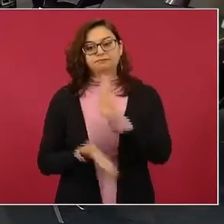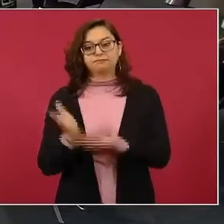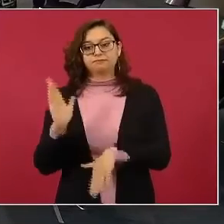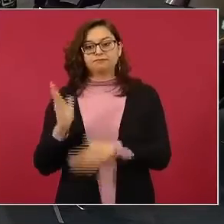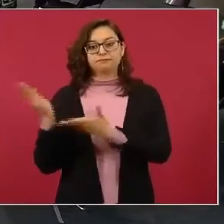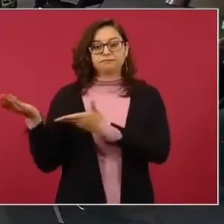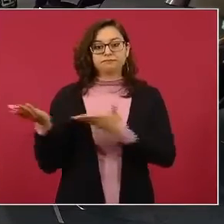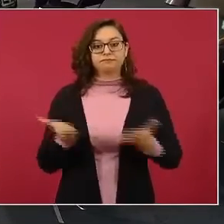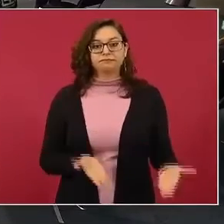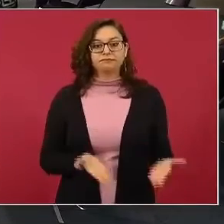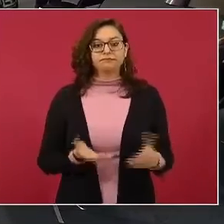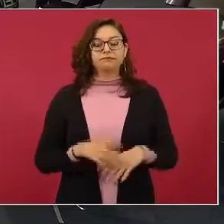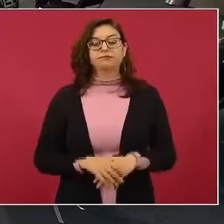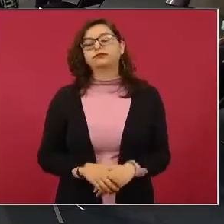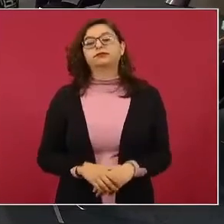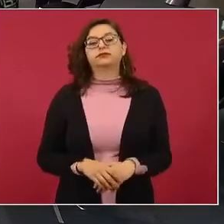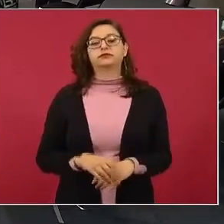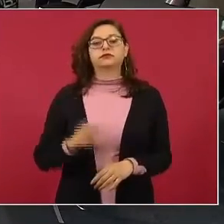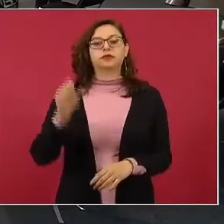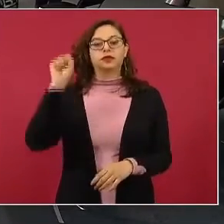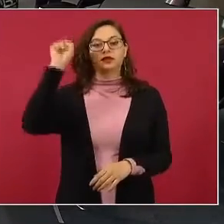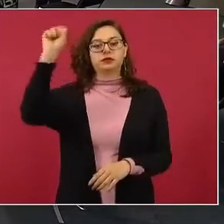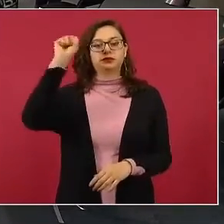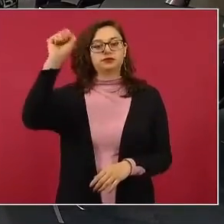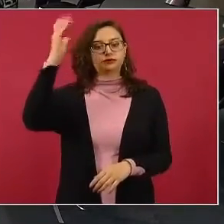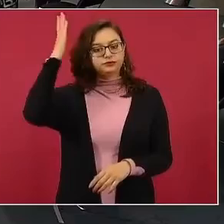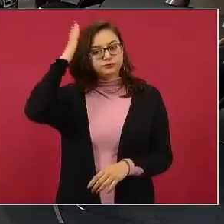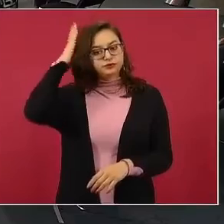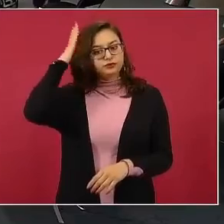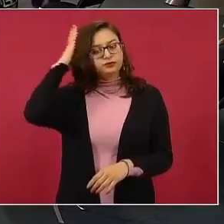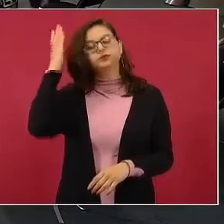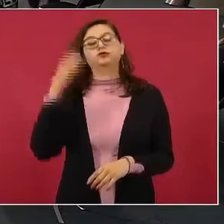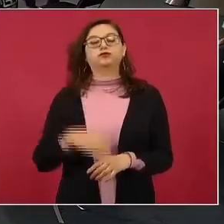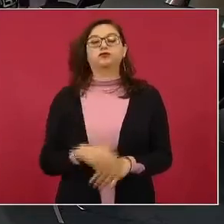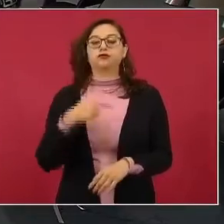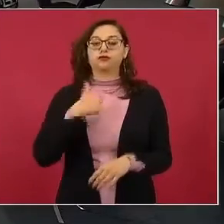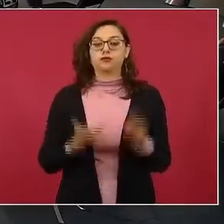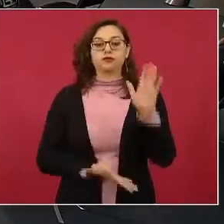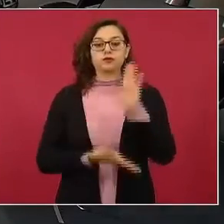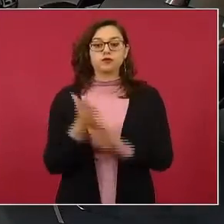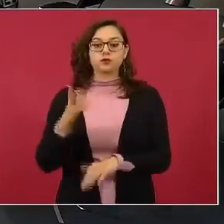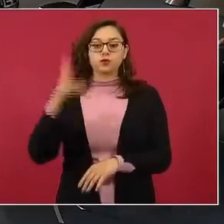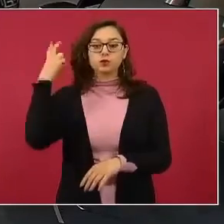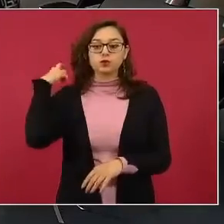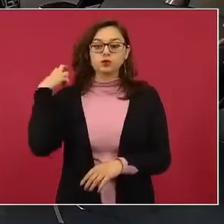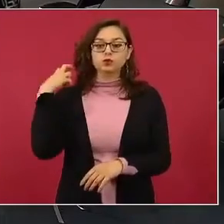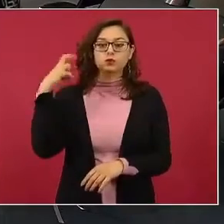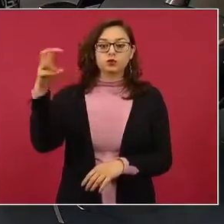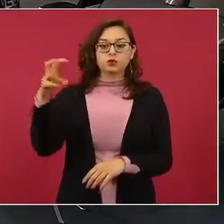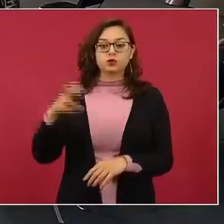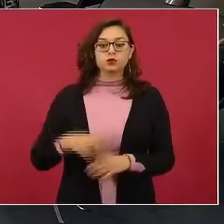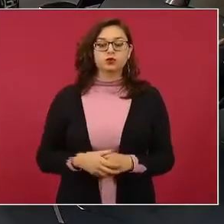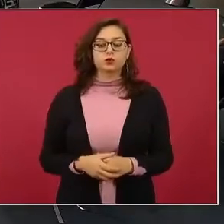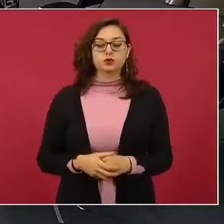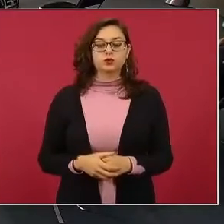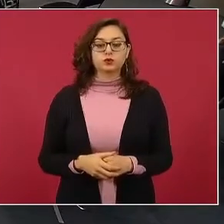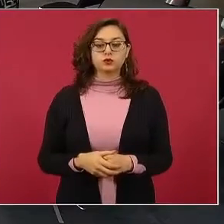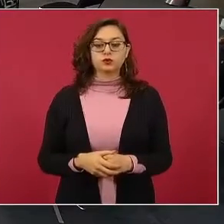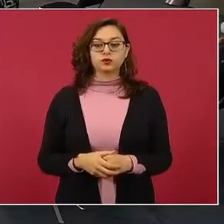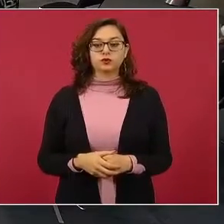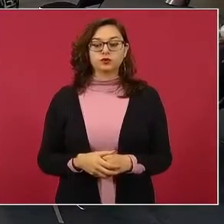dirigentes, porque además yo voy a una gira, voy a la supervisión